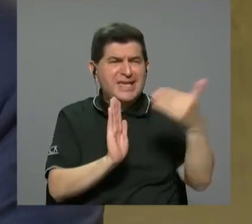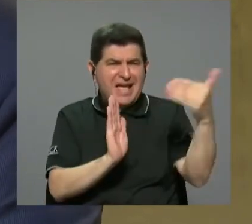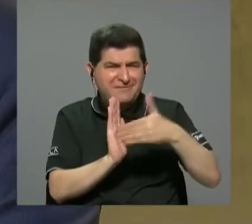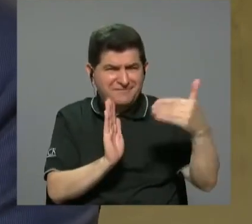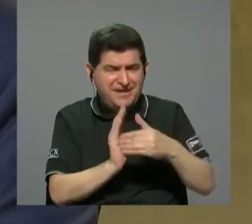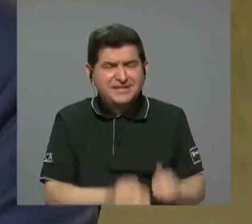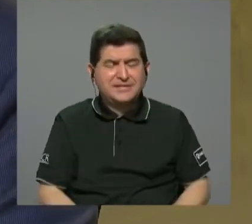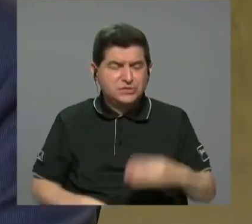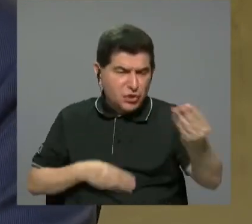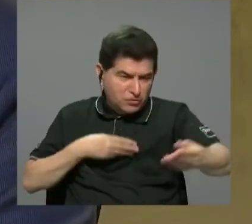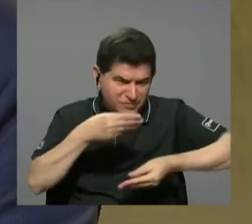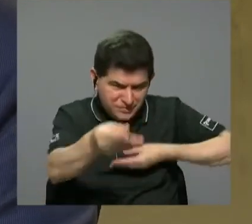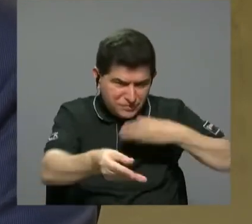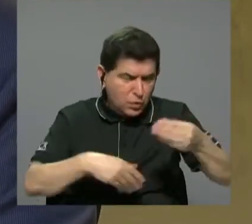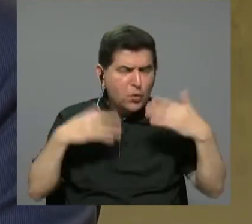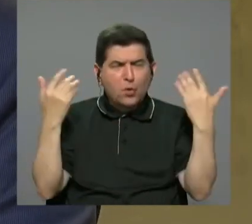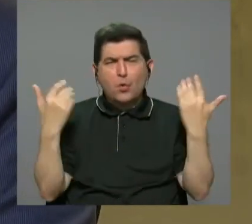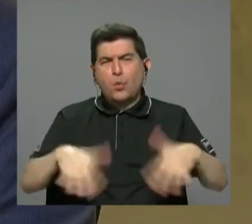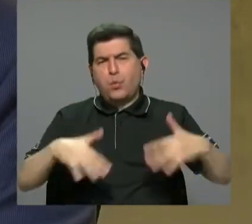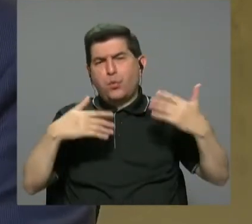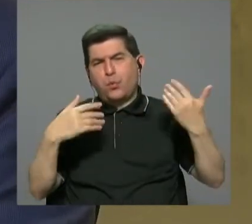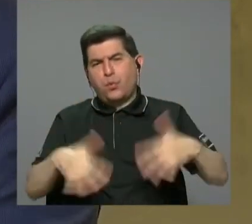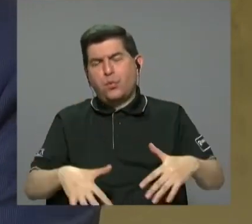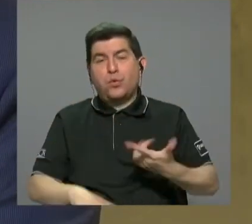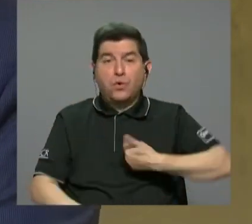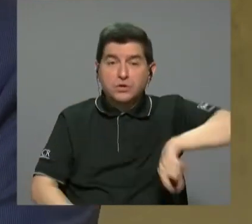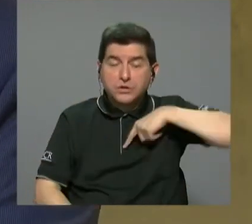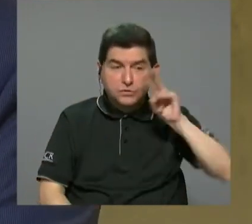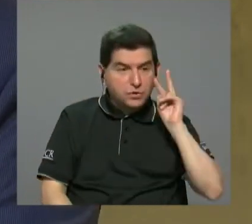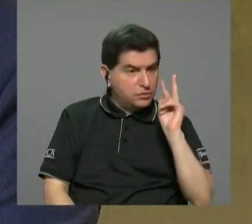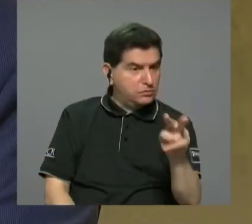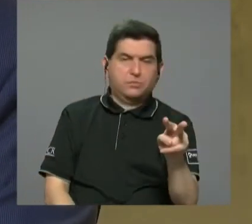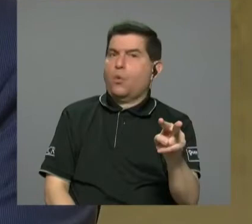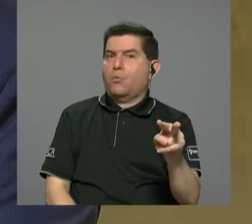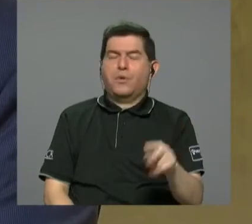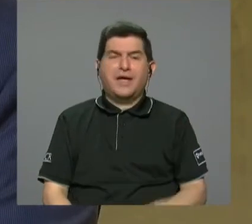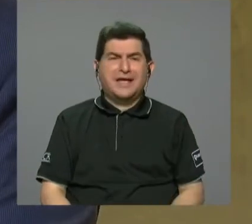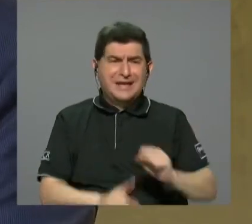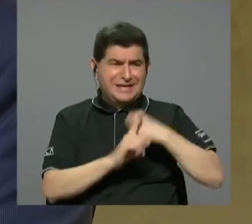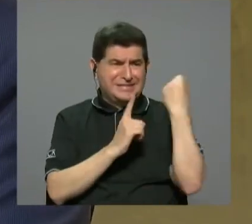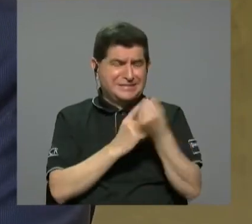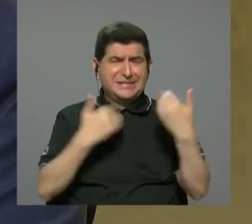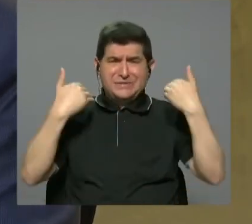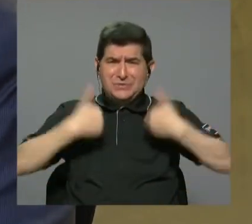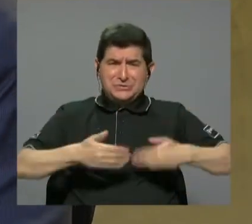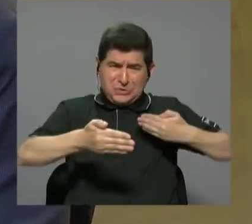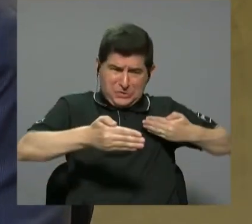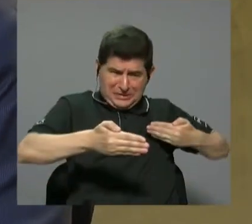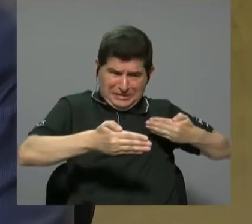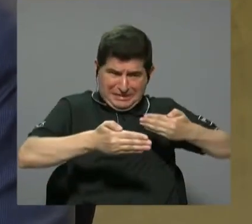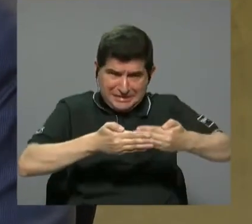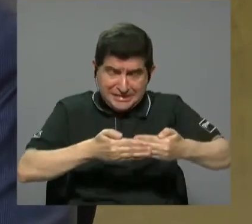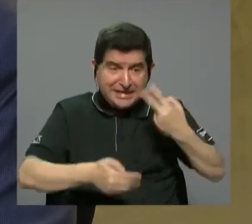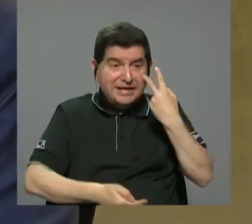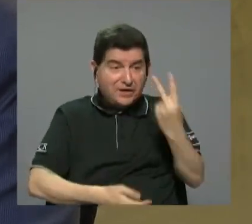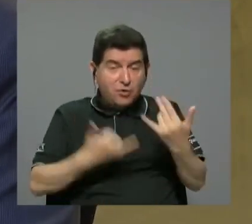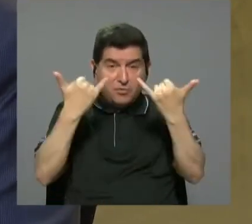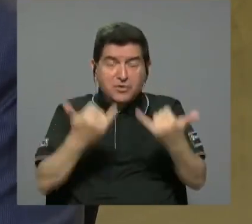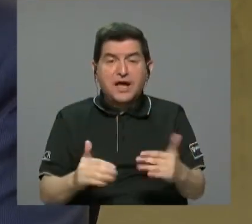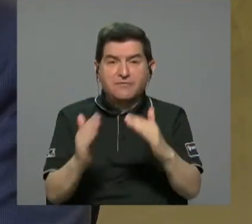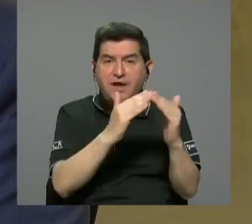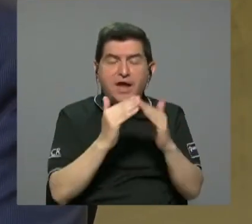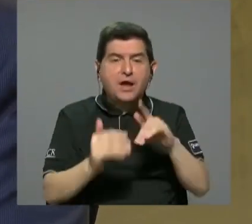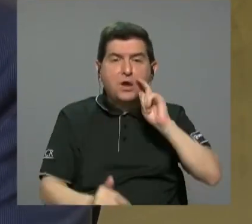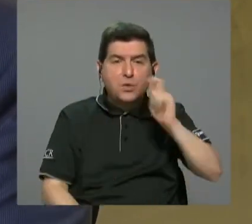de intercambio brutales, ¿no? Y si nosotros no vemos esa tragedia humana tan cerca como la ve el pueblo ucraniano y